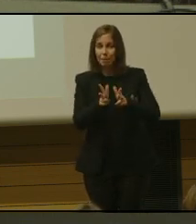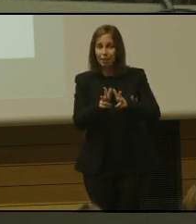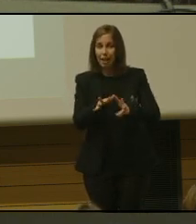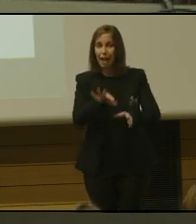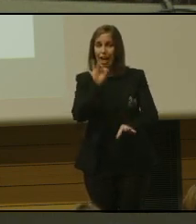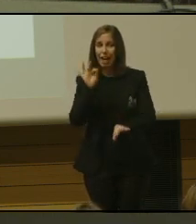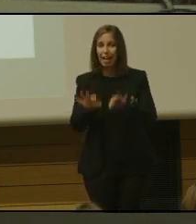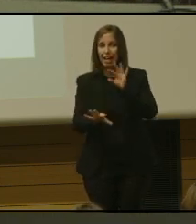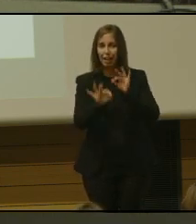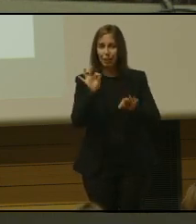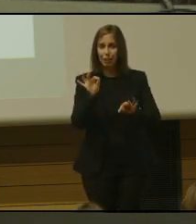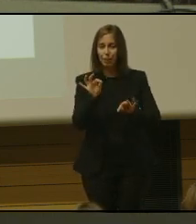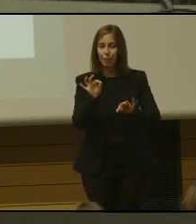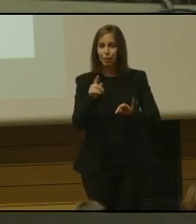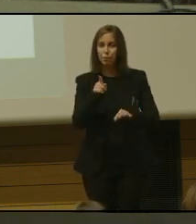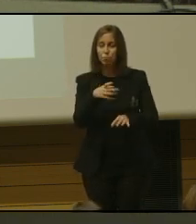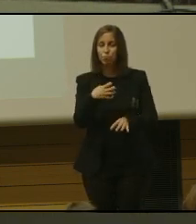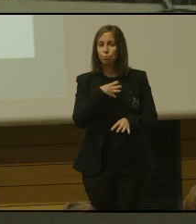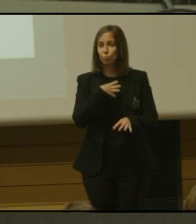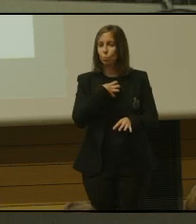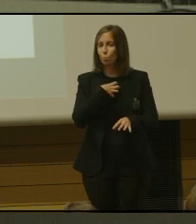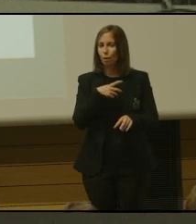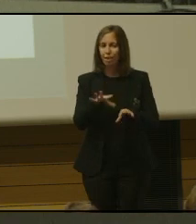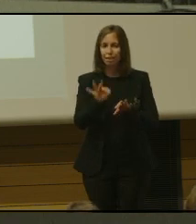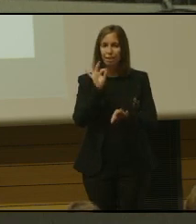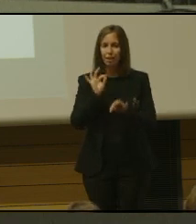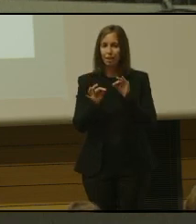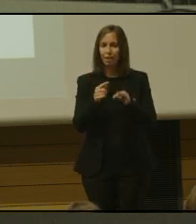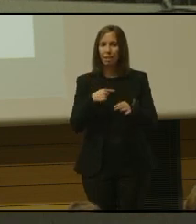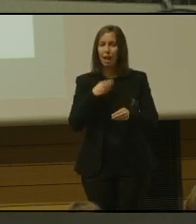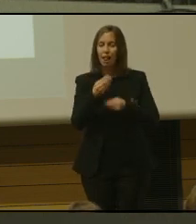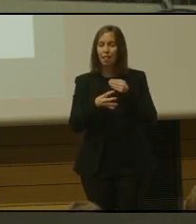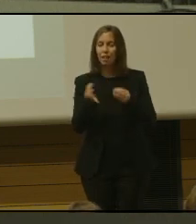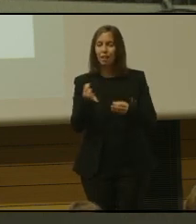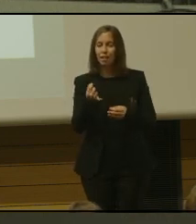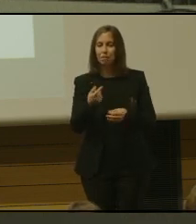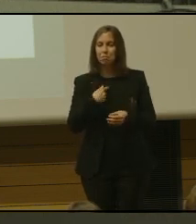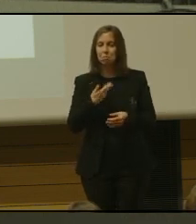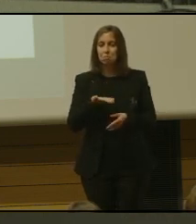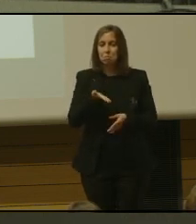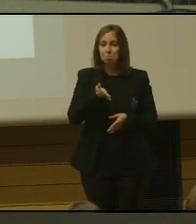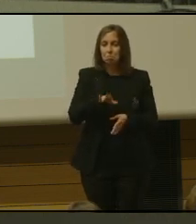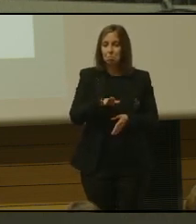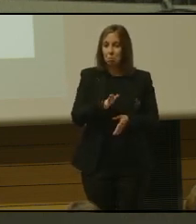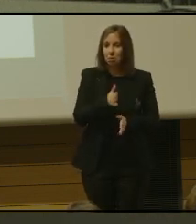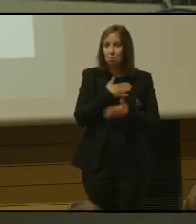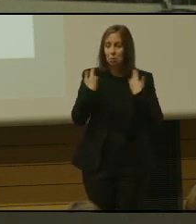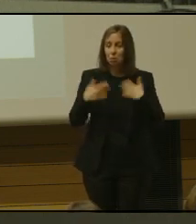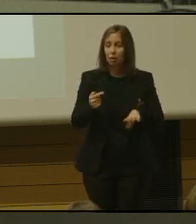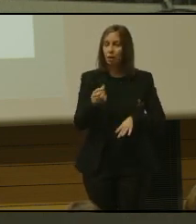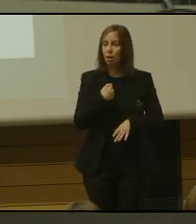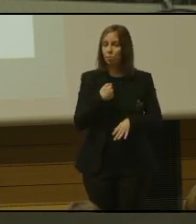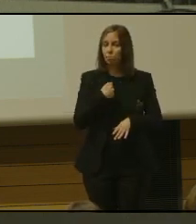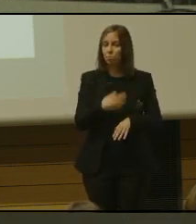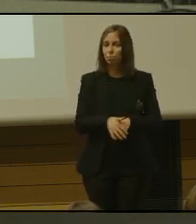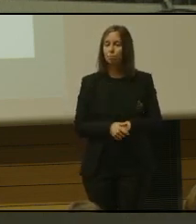la que te dicen que tú no puedes elegir qué es lo que yo puedo hacer, yo me puedo morir por lo que me dé la gana.